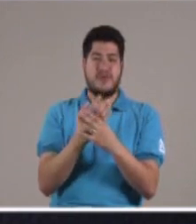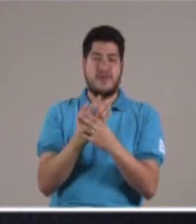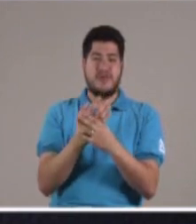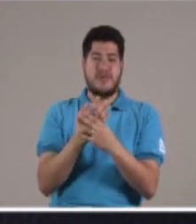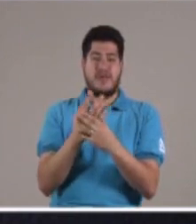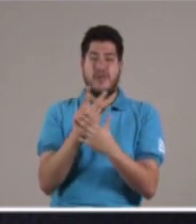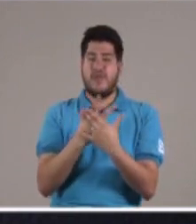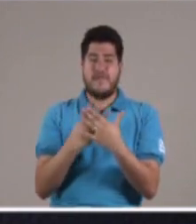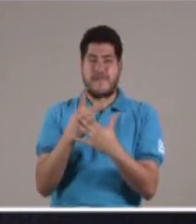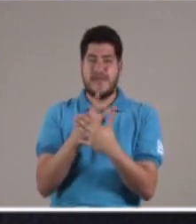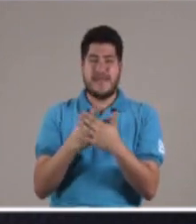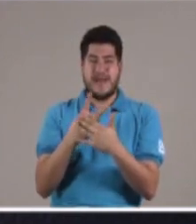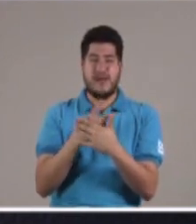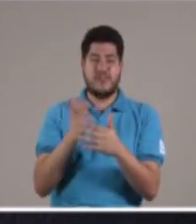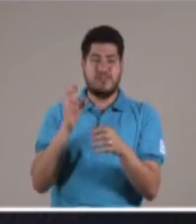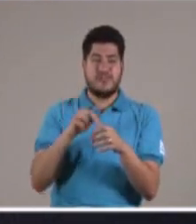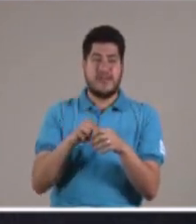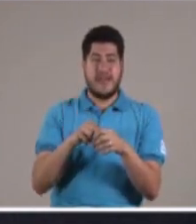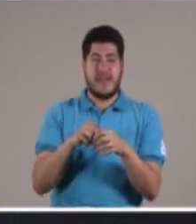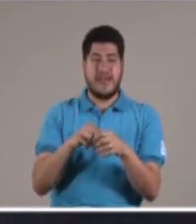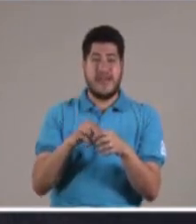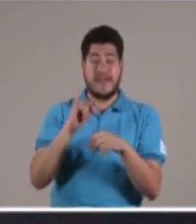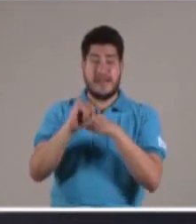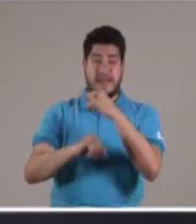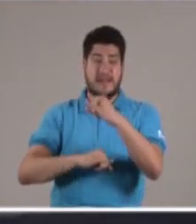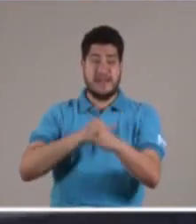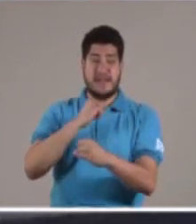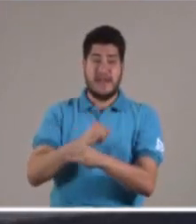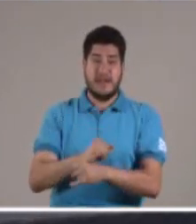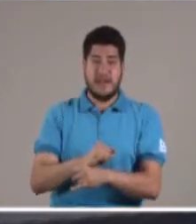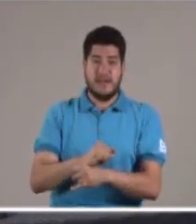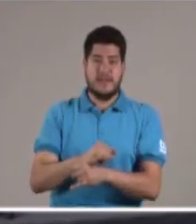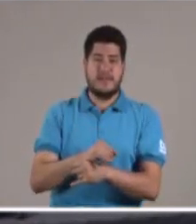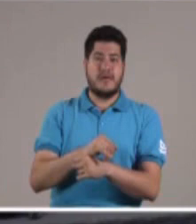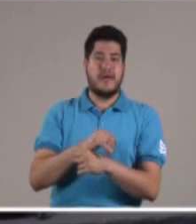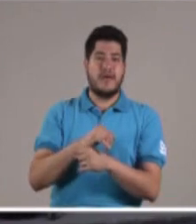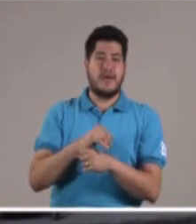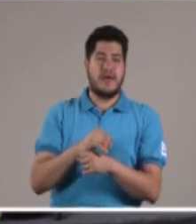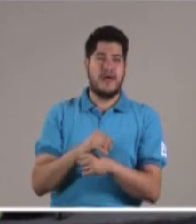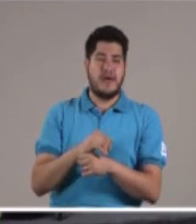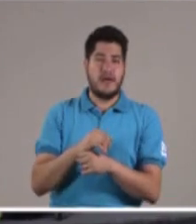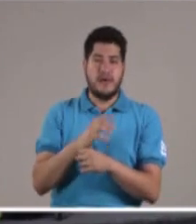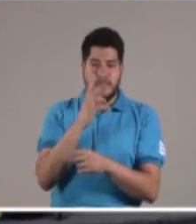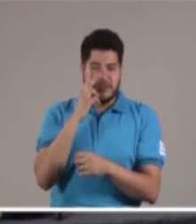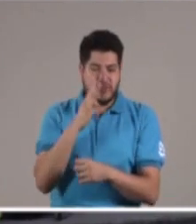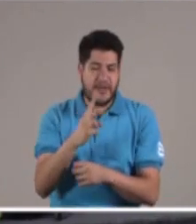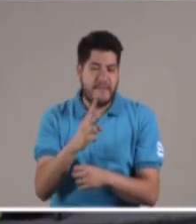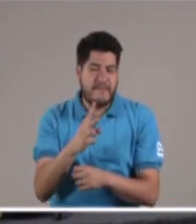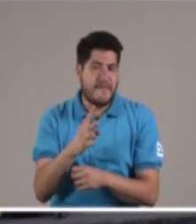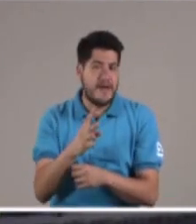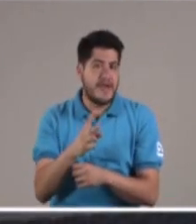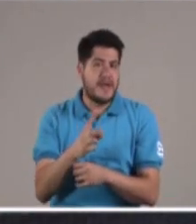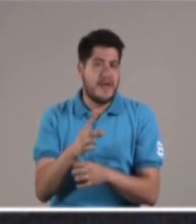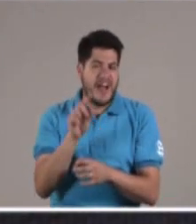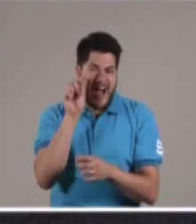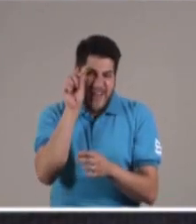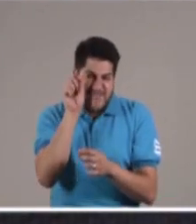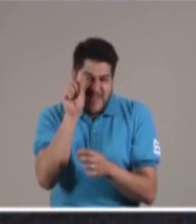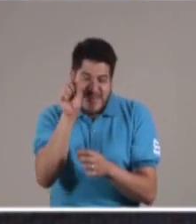red a veces tienen buenas cosas verdad en cámara lenta como un perro toma agua ya lo